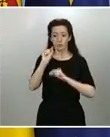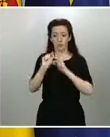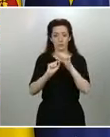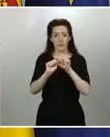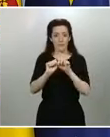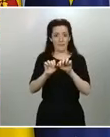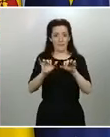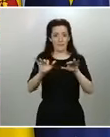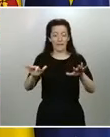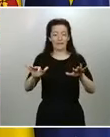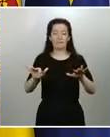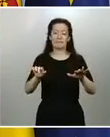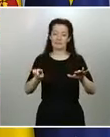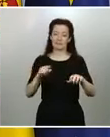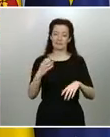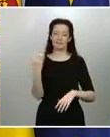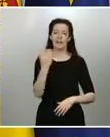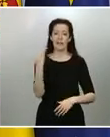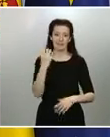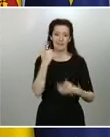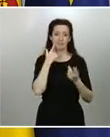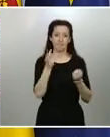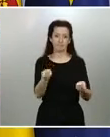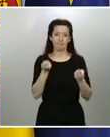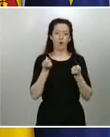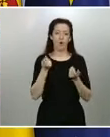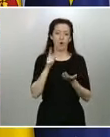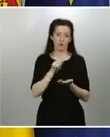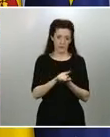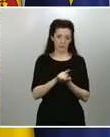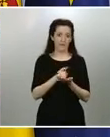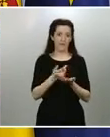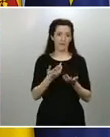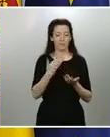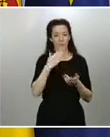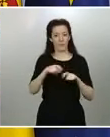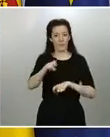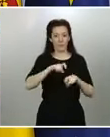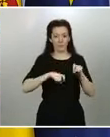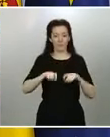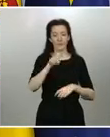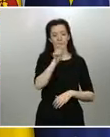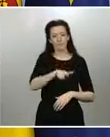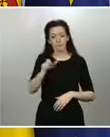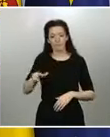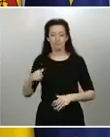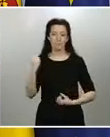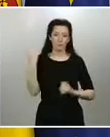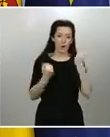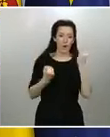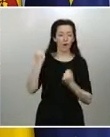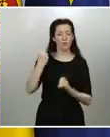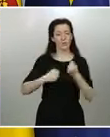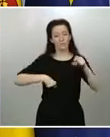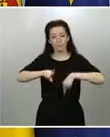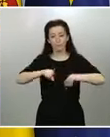limitar la libre circulación de las personas y vehículos de acuerdo con nuestro ordenamiento constitucional